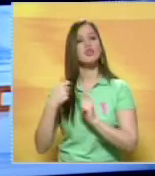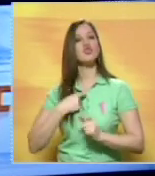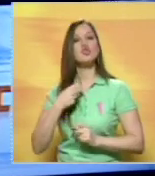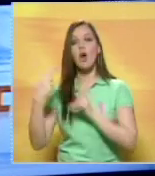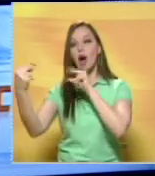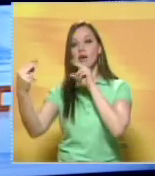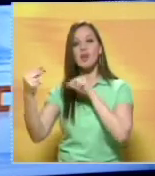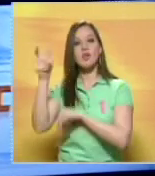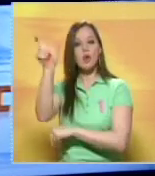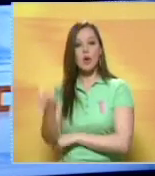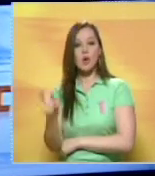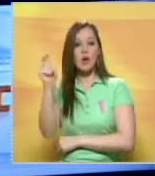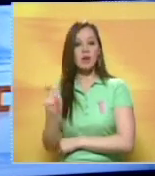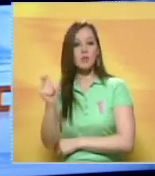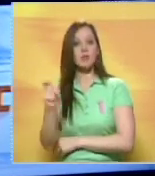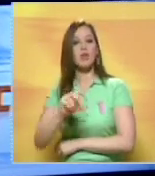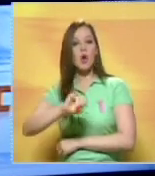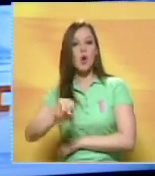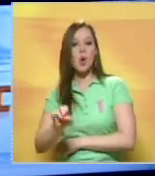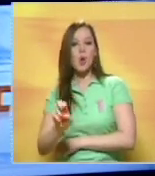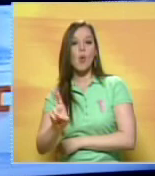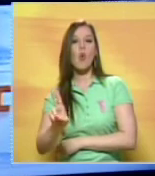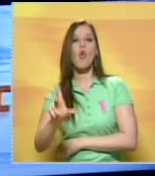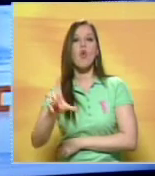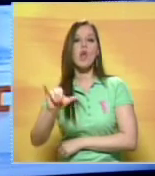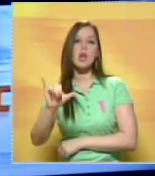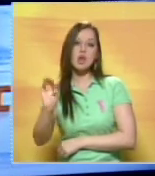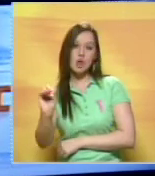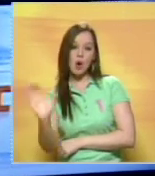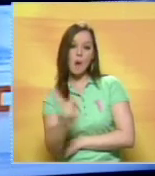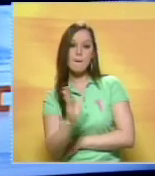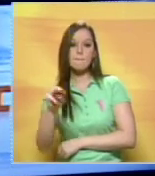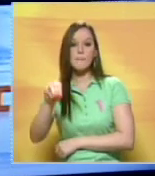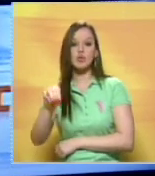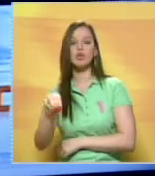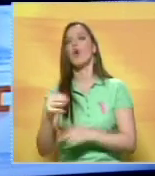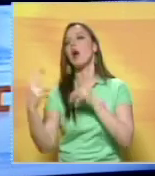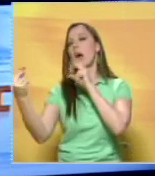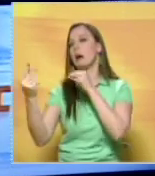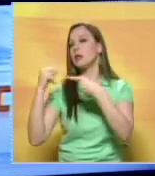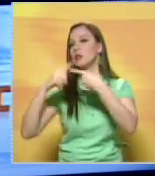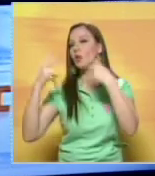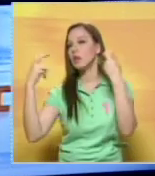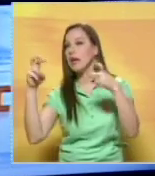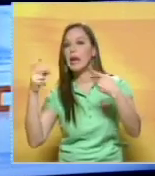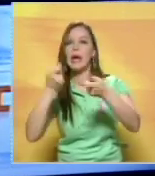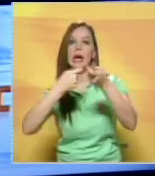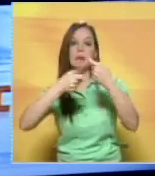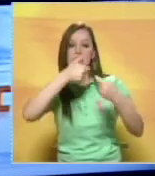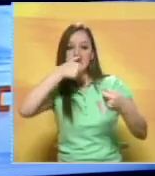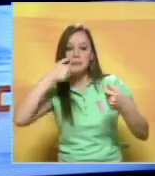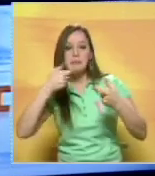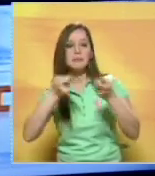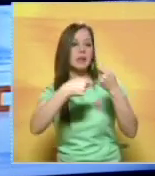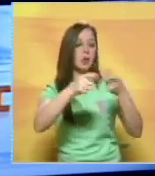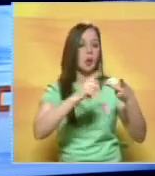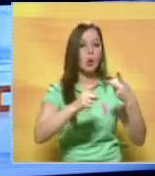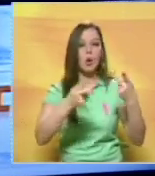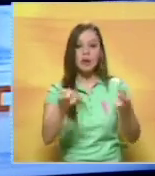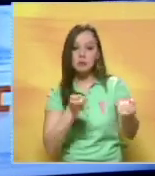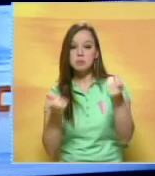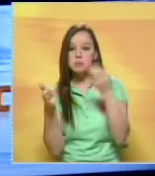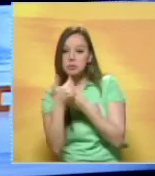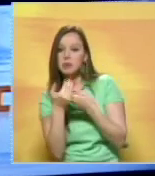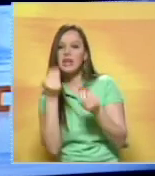diputado Julio Montoya. Distintos temas. Contrabando de extracción, qué hacer con Citgo, qué hacer con el